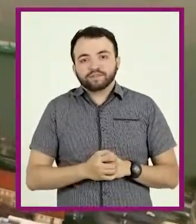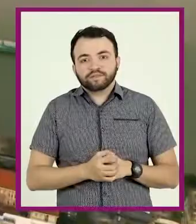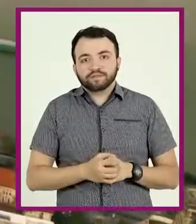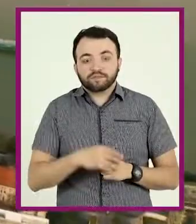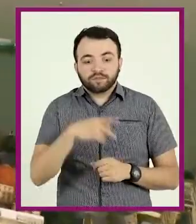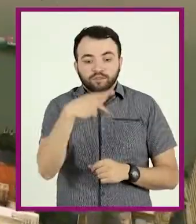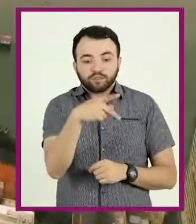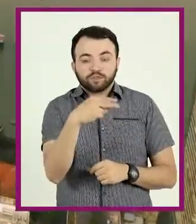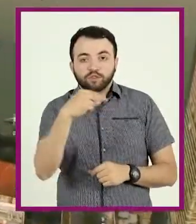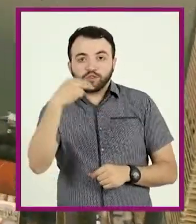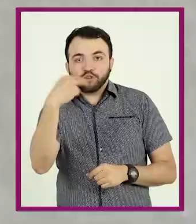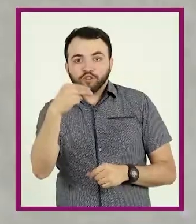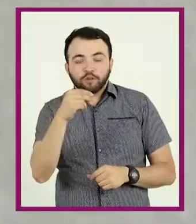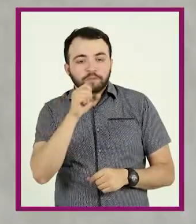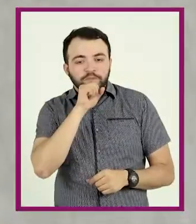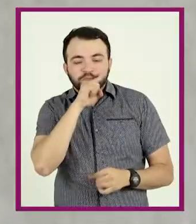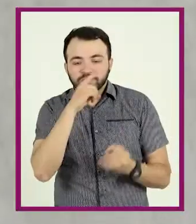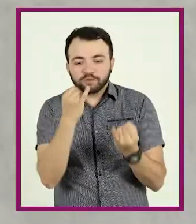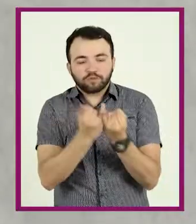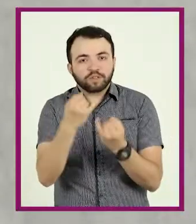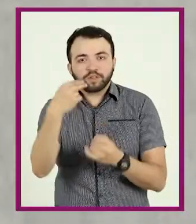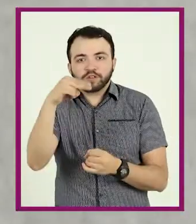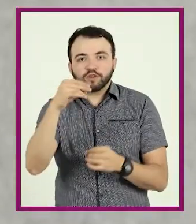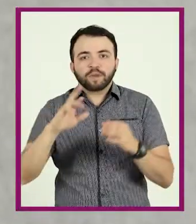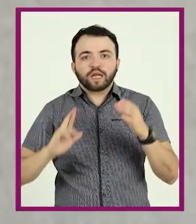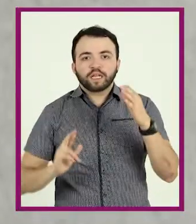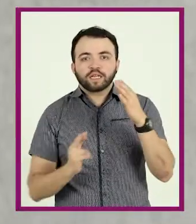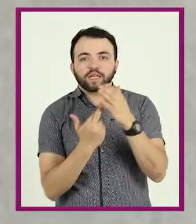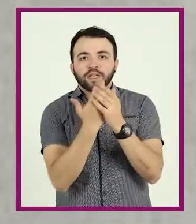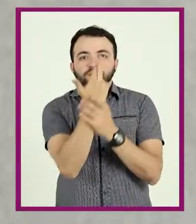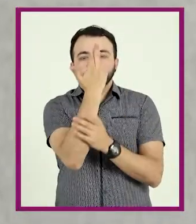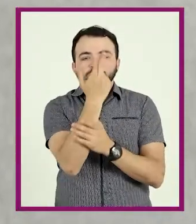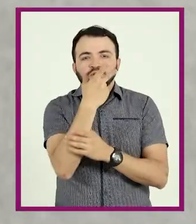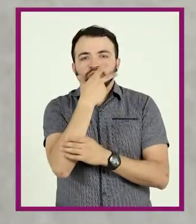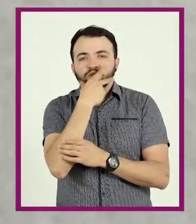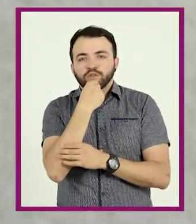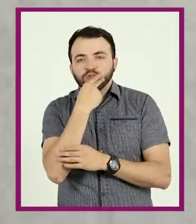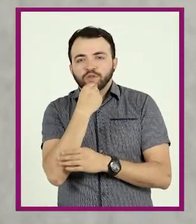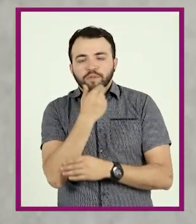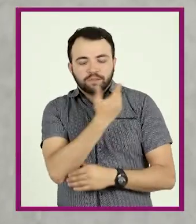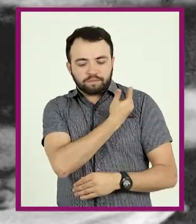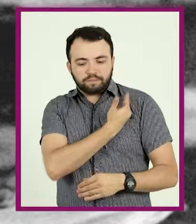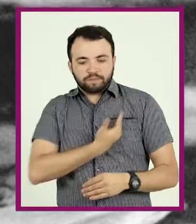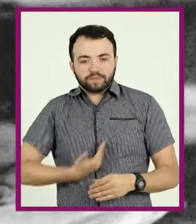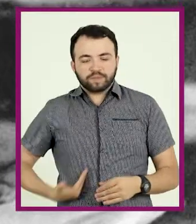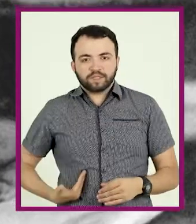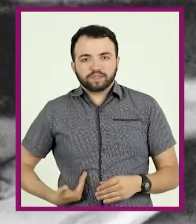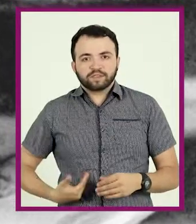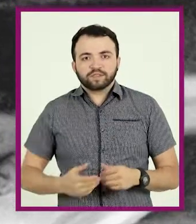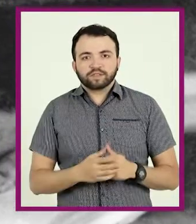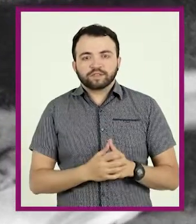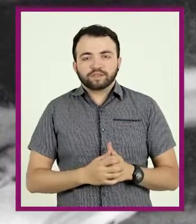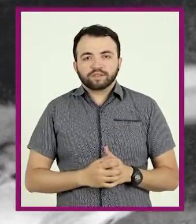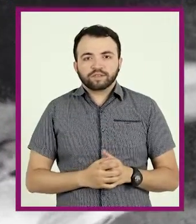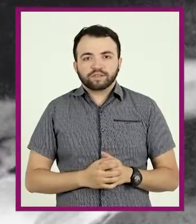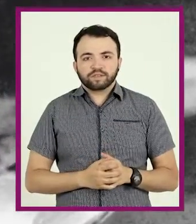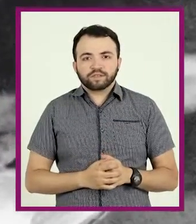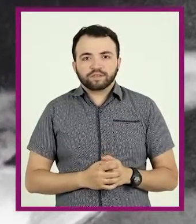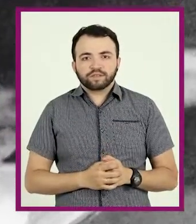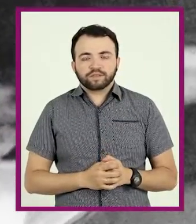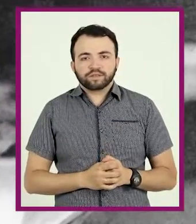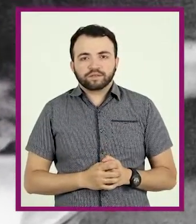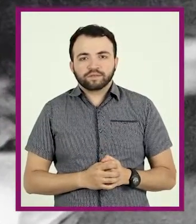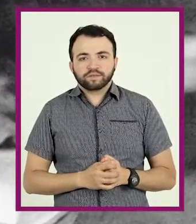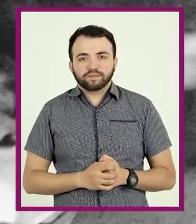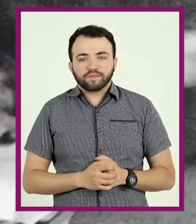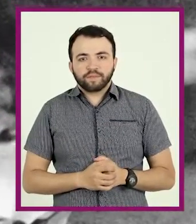desarrollo científico del país. Su nombre es el mismo que del revolucionario y político, primer ministro y